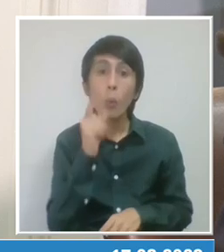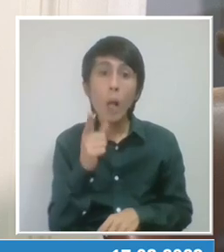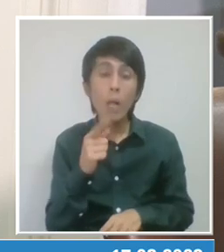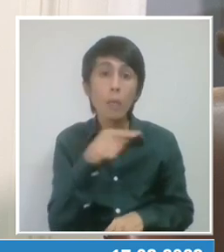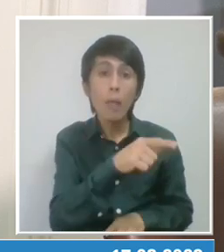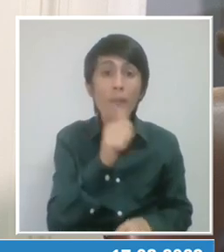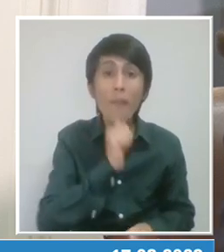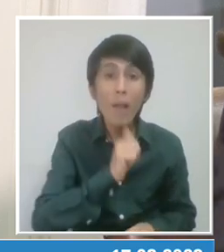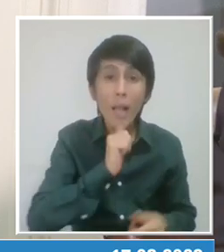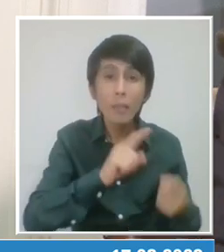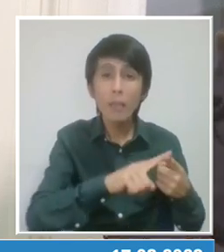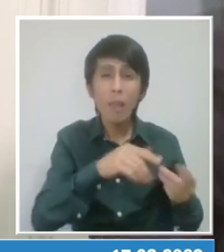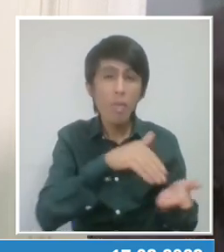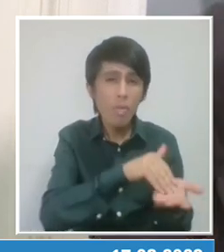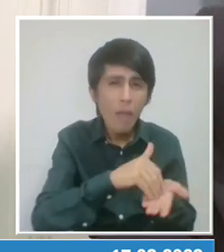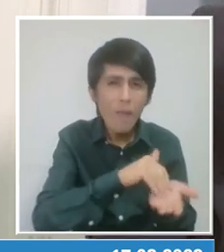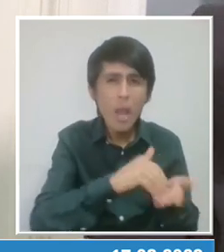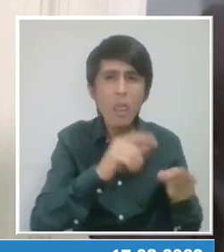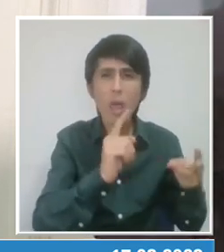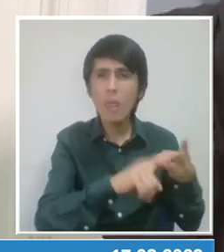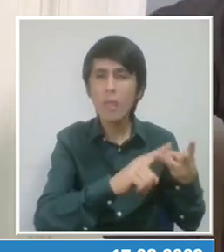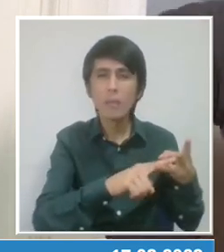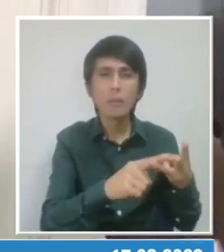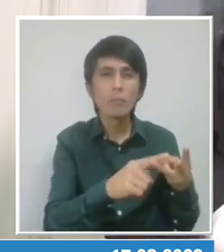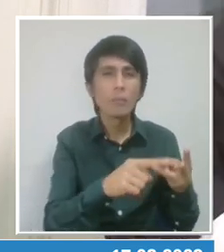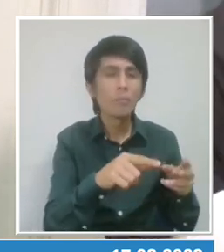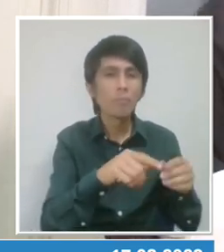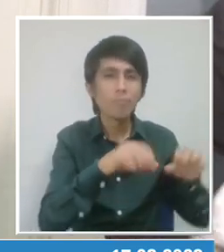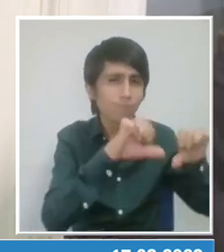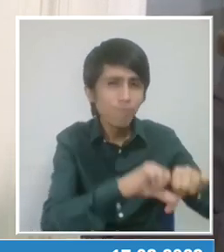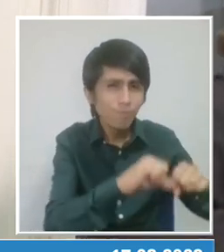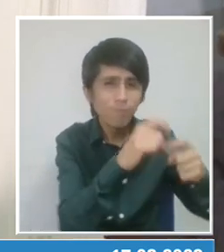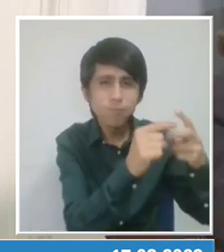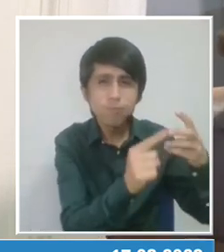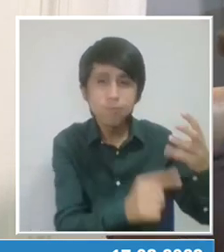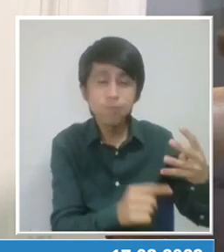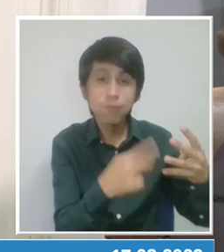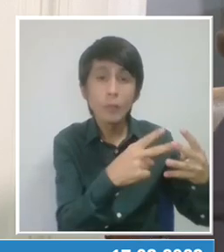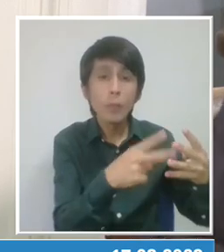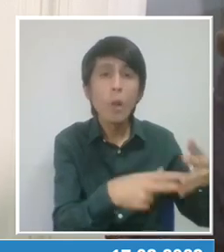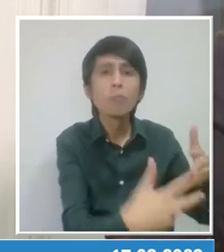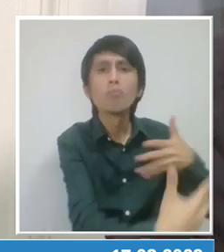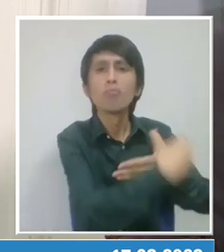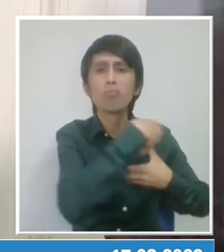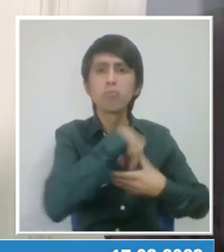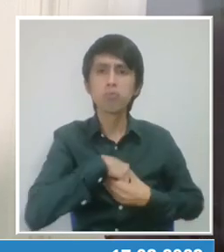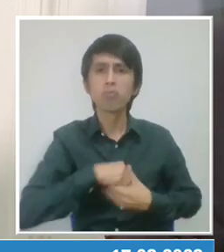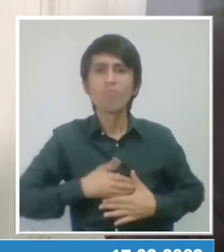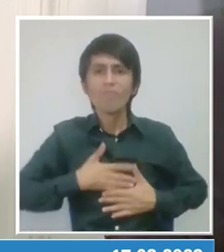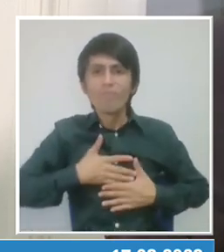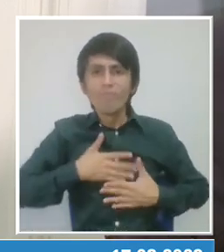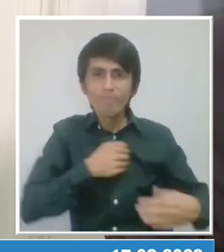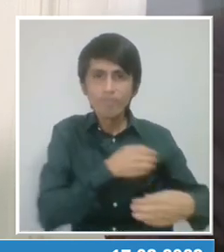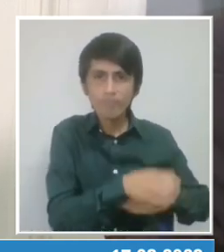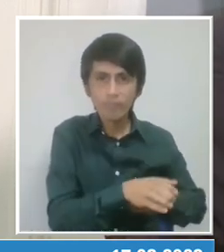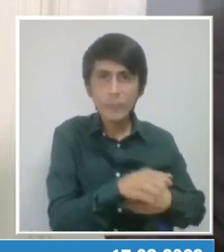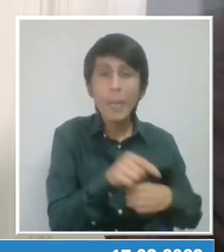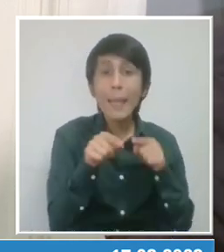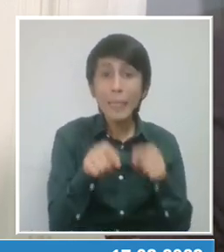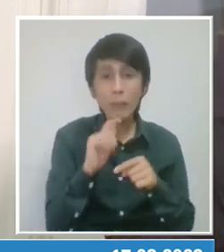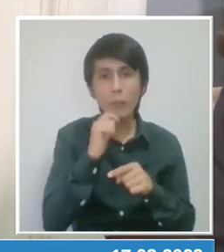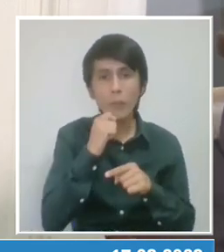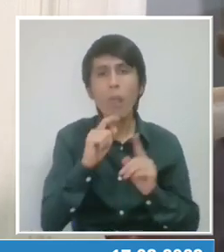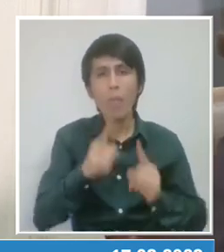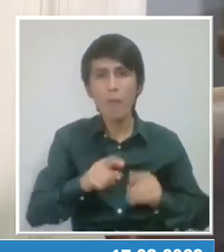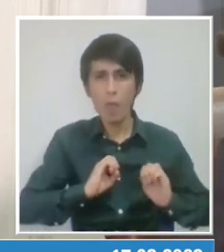insuficiencias, debilidades, fragilidades ajenas. Pero eso se educa. Y eso también tiene